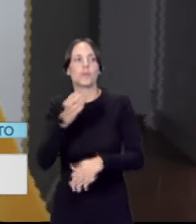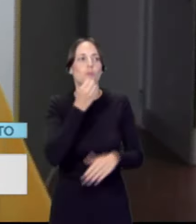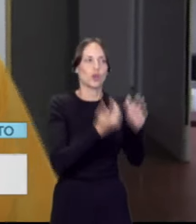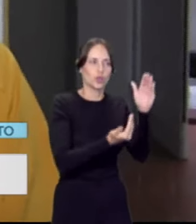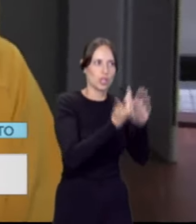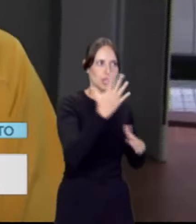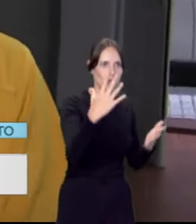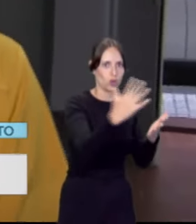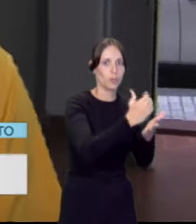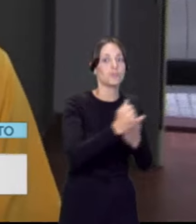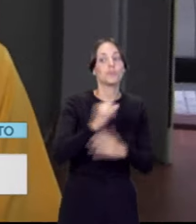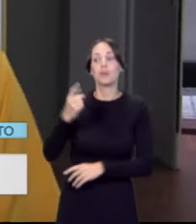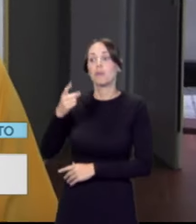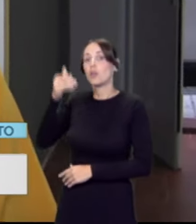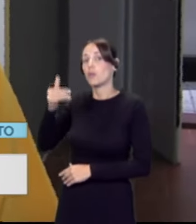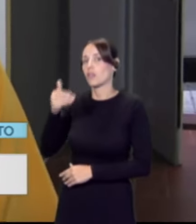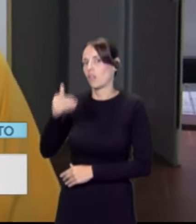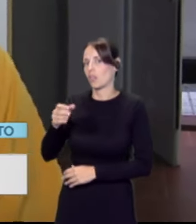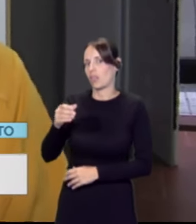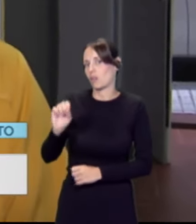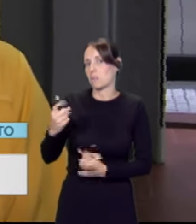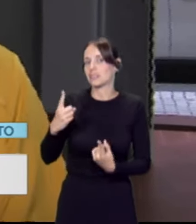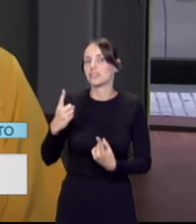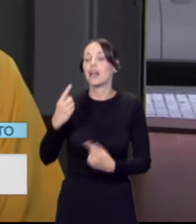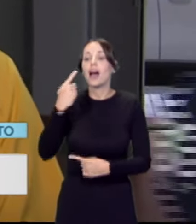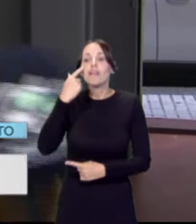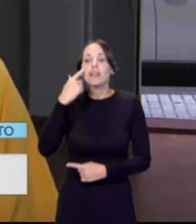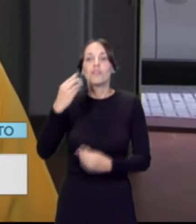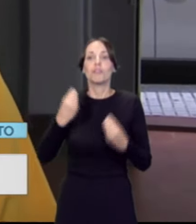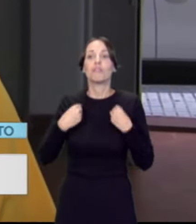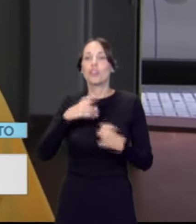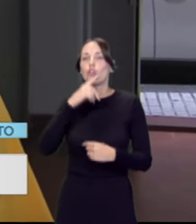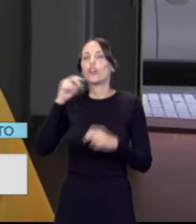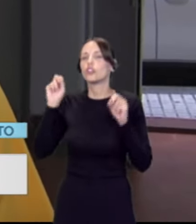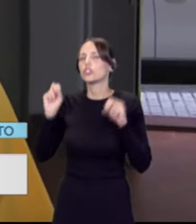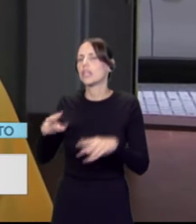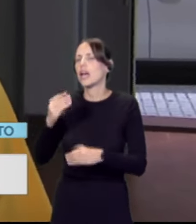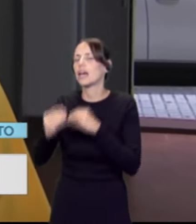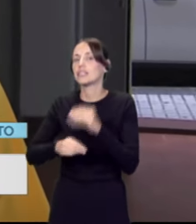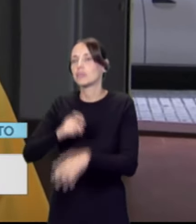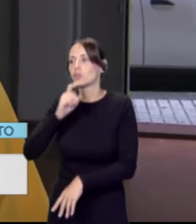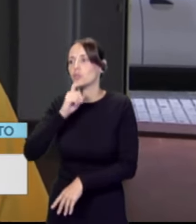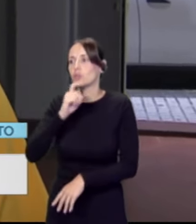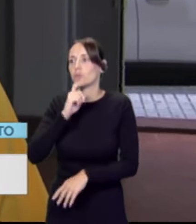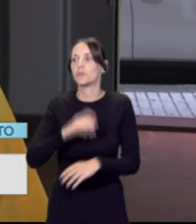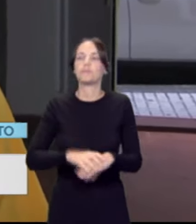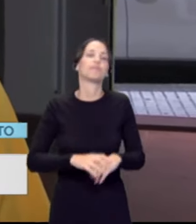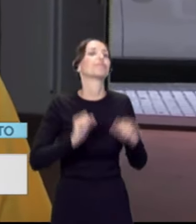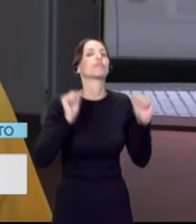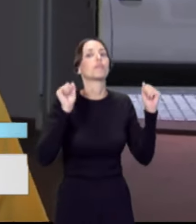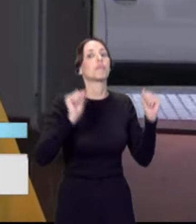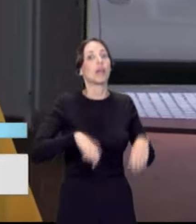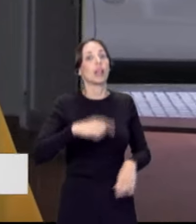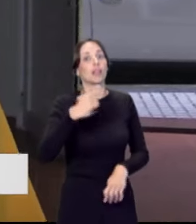importante, ¿cómo se puede aliviar o vivir sin dolor, como decimos? Vale, pues es importante